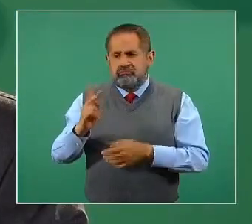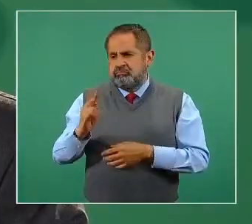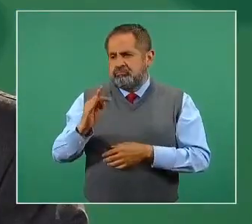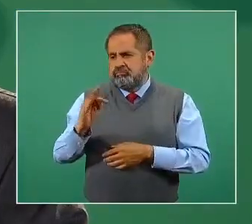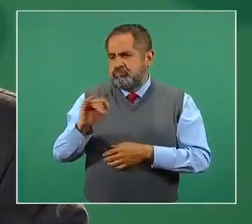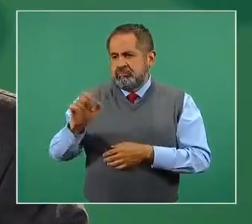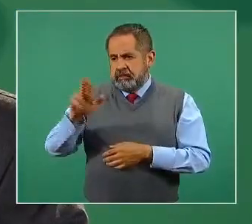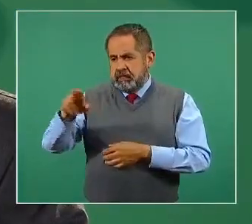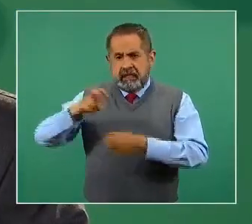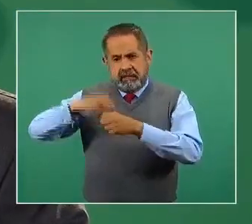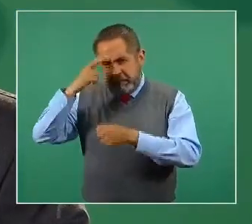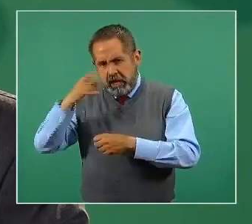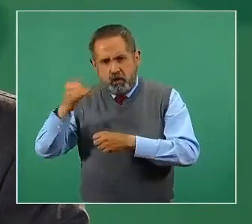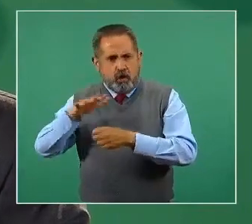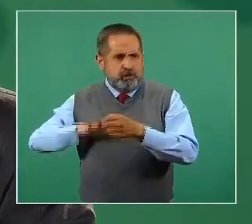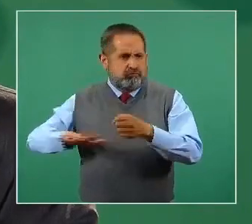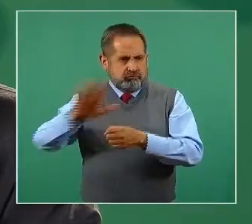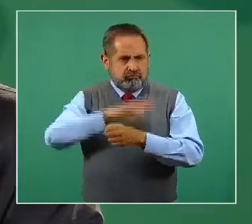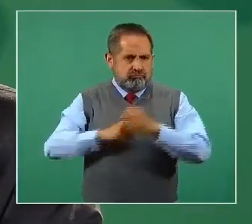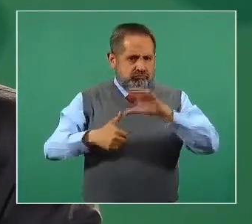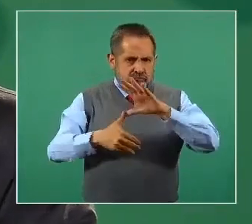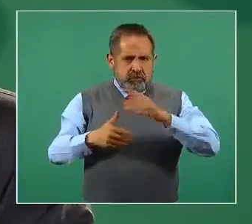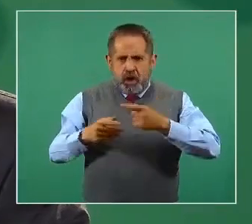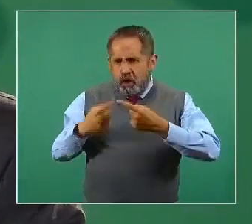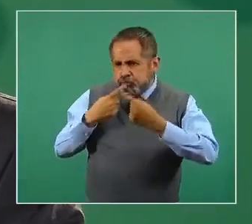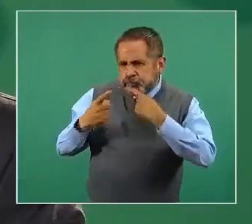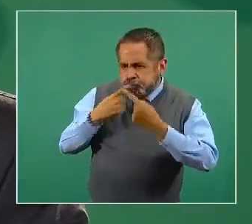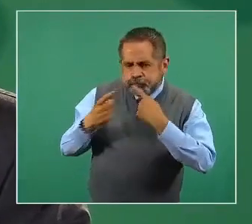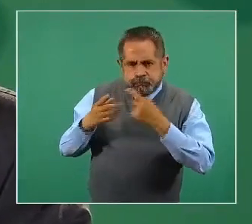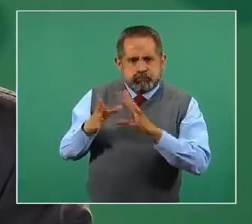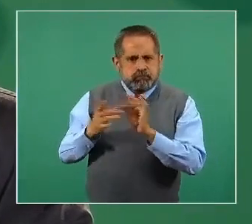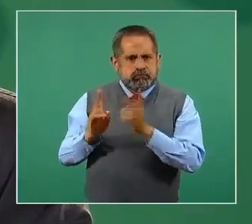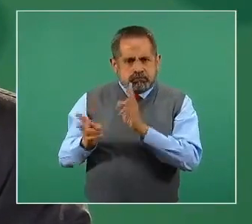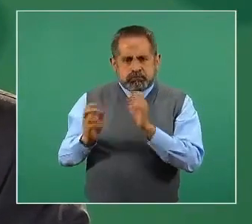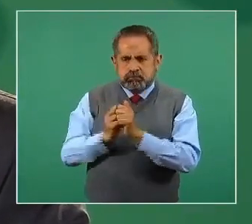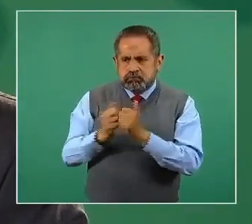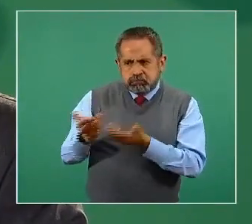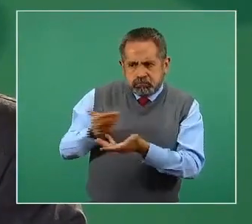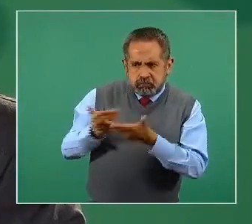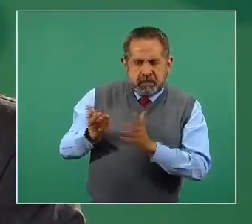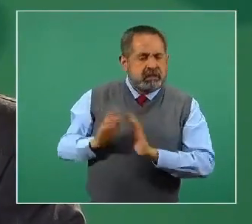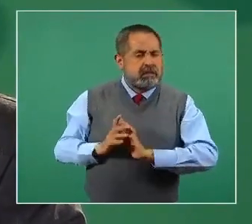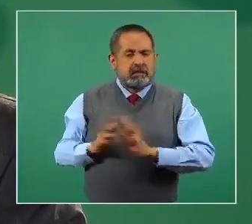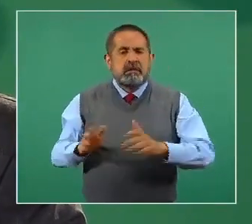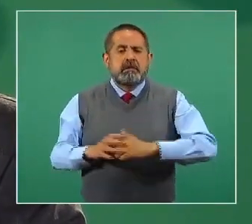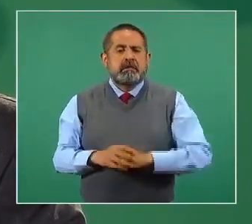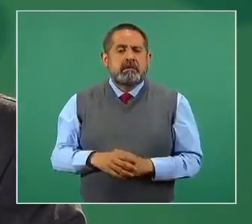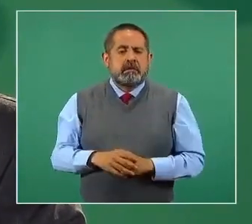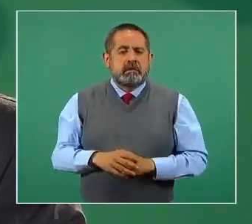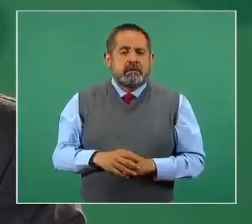Pfizer en México y en la región, con quienes tenemos esta interacción,